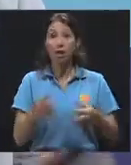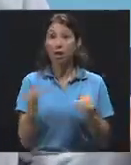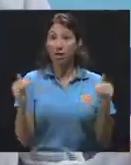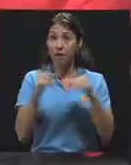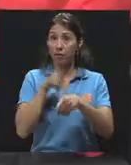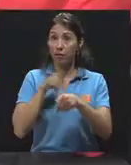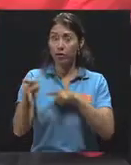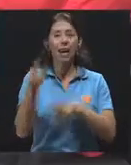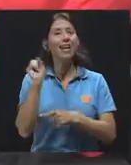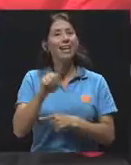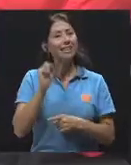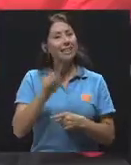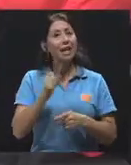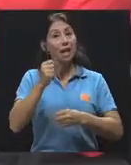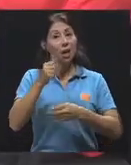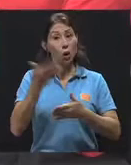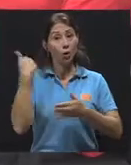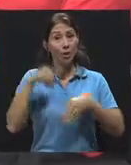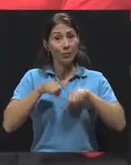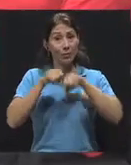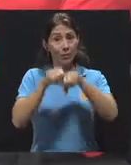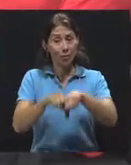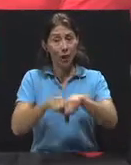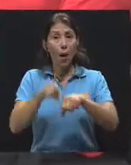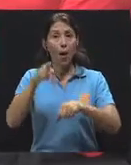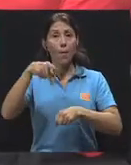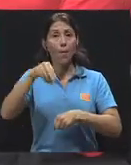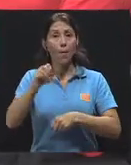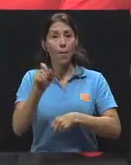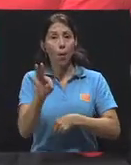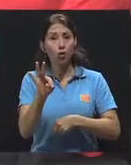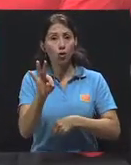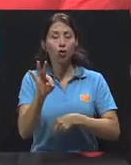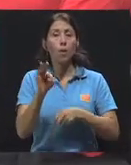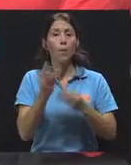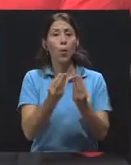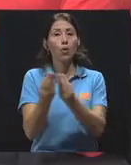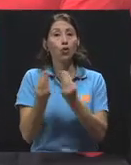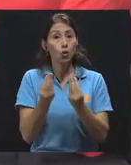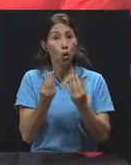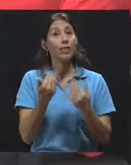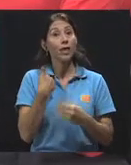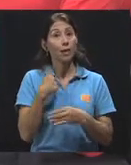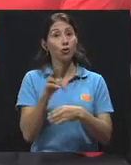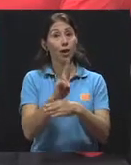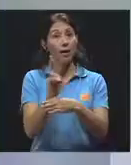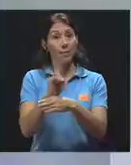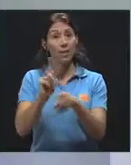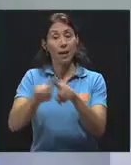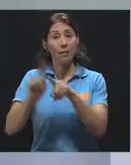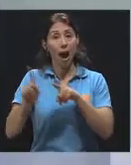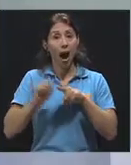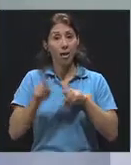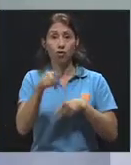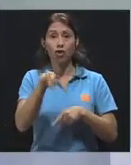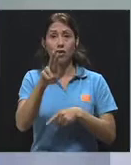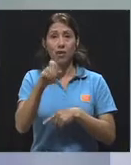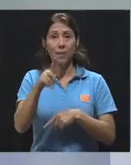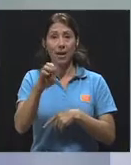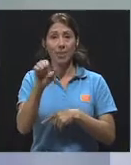postproducción, colocado. Bien colocados. Nivel sí, profesional. Los de postproducción sí, están en Repretel, tenemos varios, en Repretel están como muy contentos con el